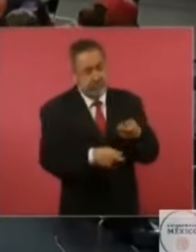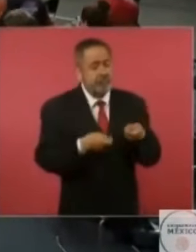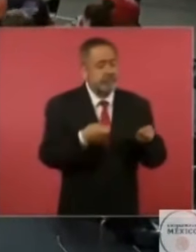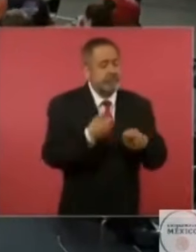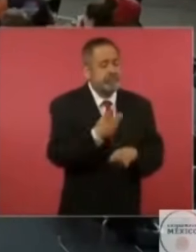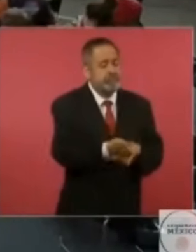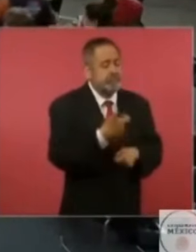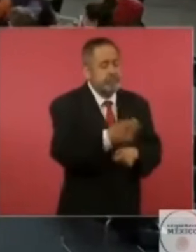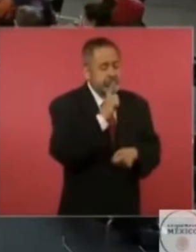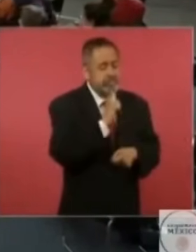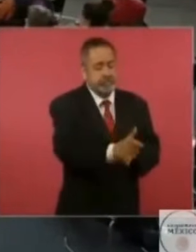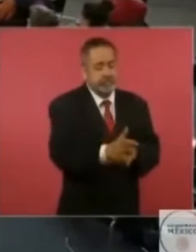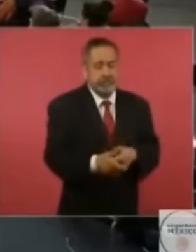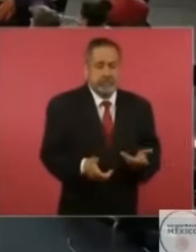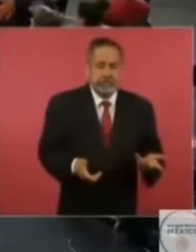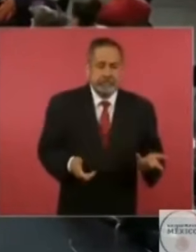Por eso